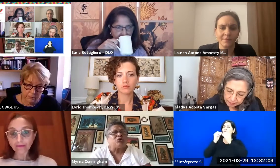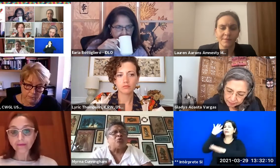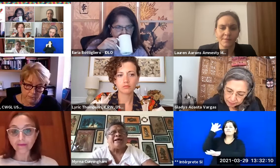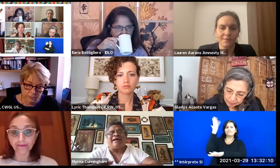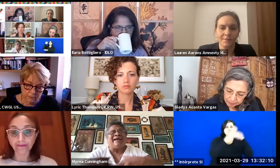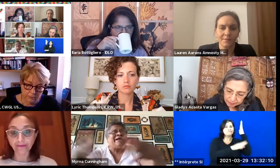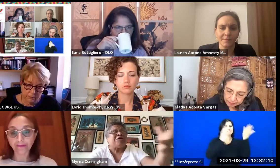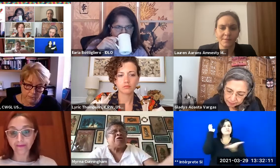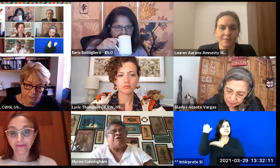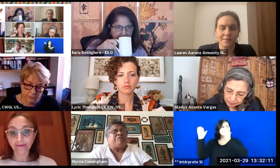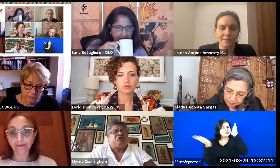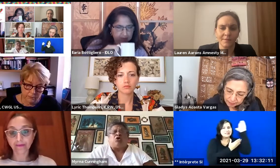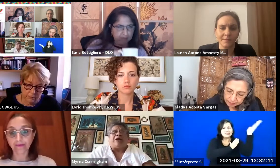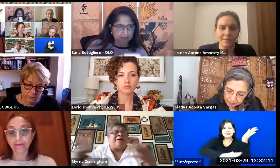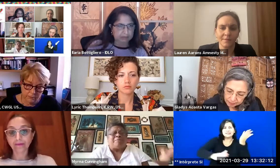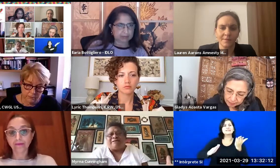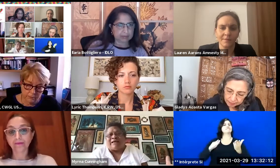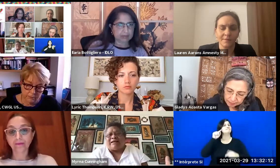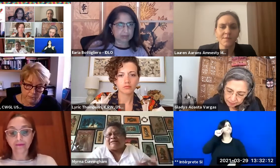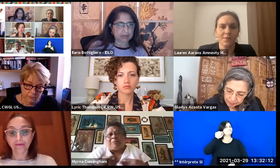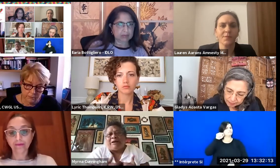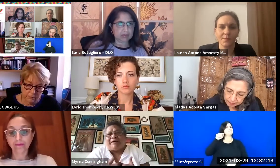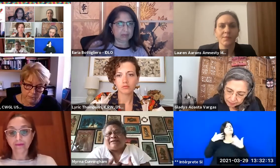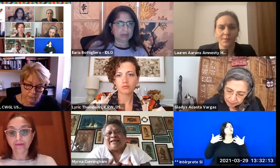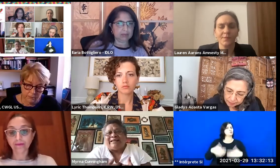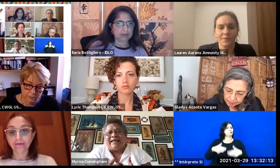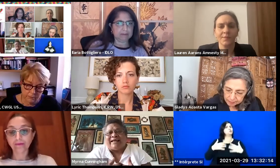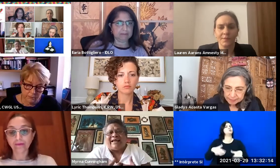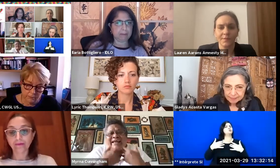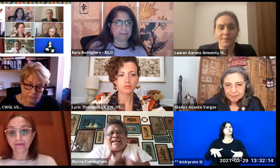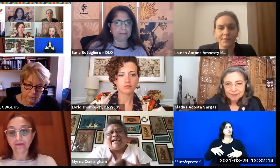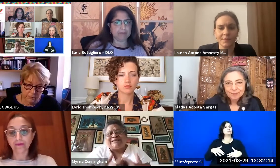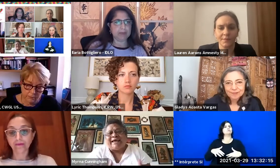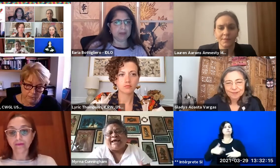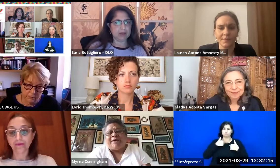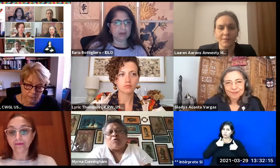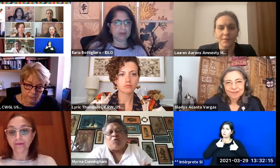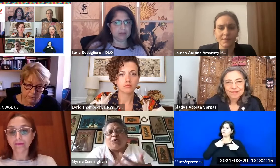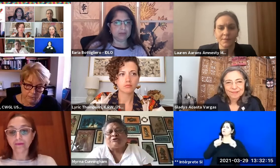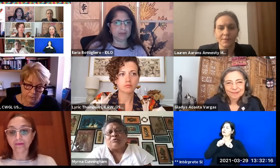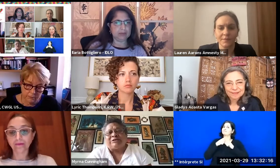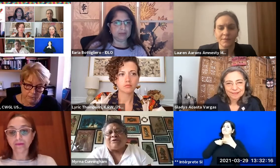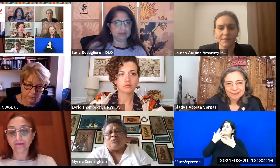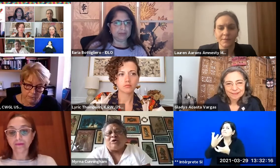hablar sobre defensoras ambientalistas, pues la verdad es que ese